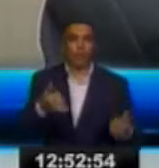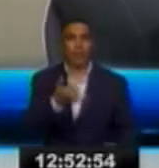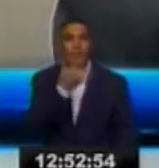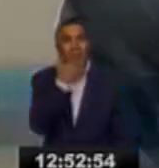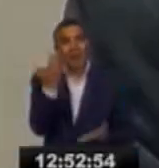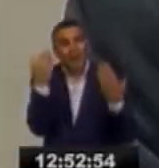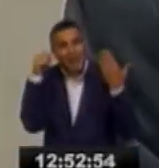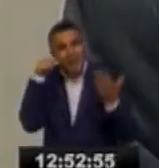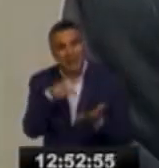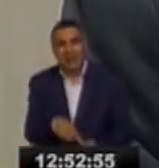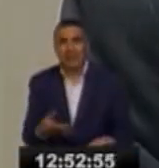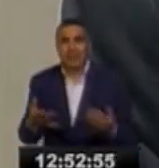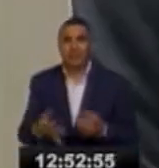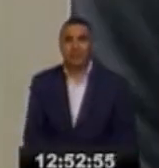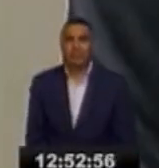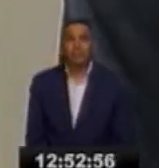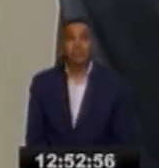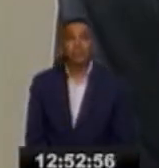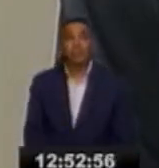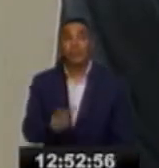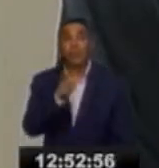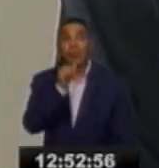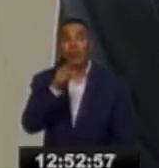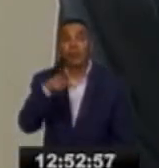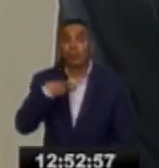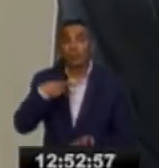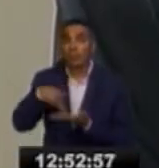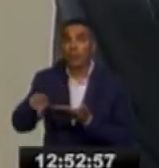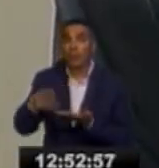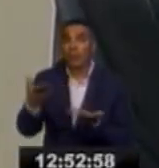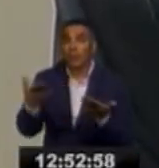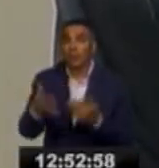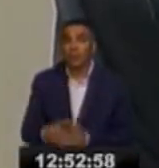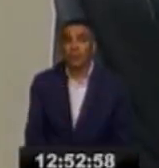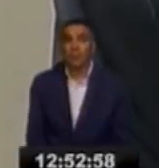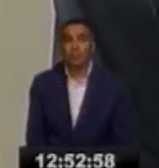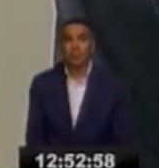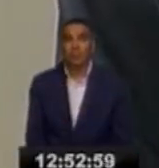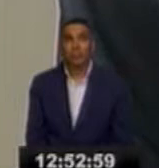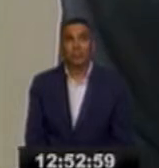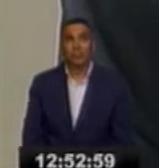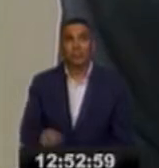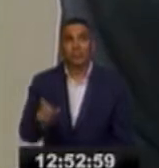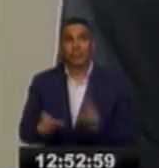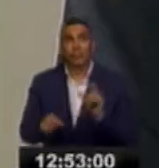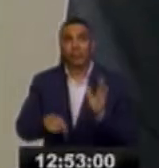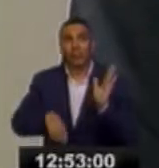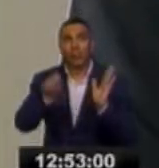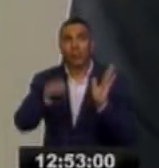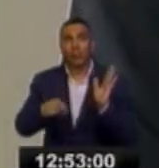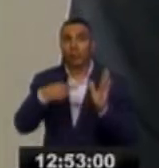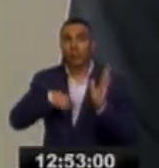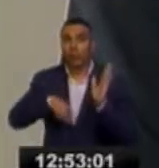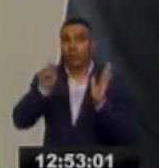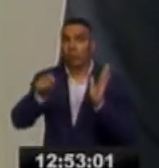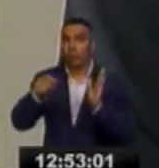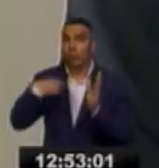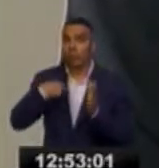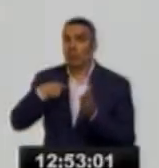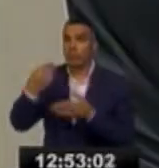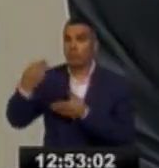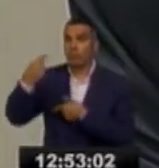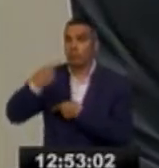Guayaquil. ¿Y quiénes nos cobraban? Nuestros colegas del Colegio de